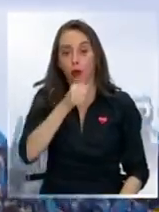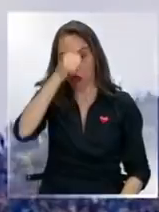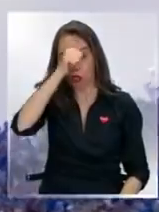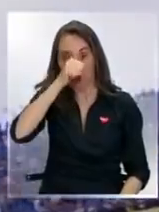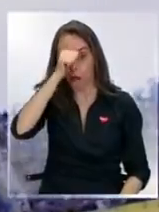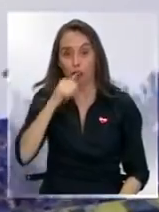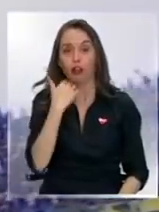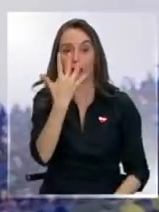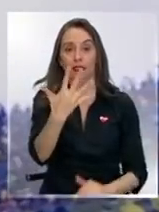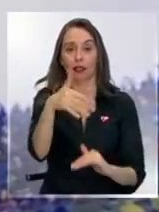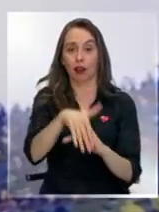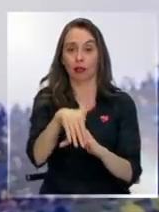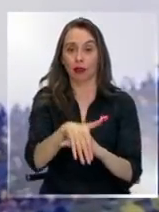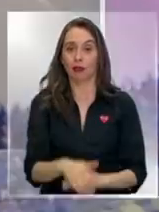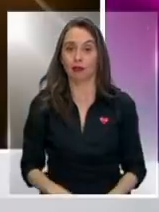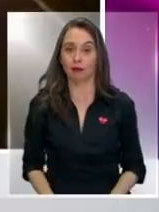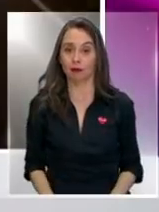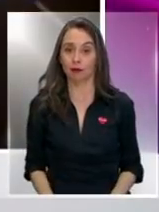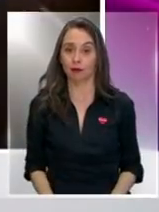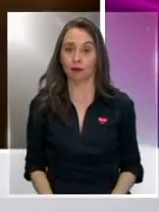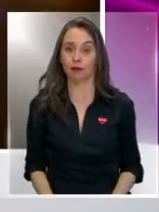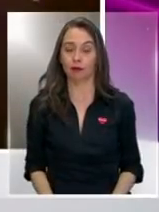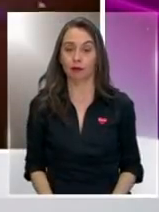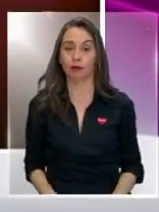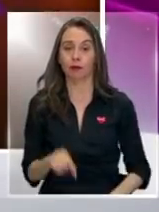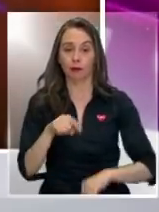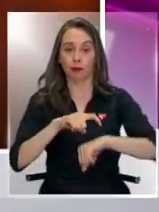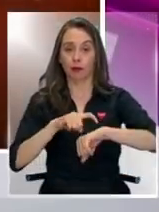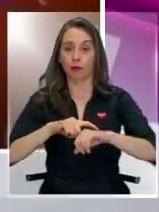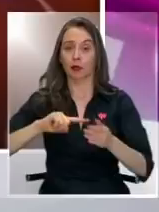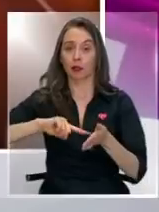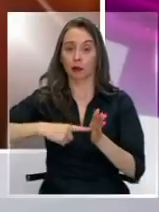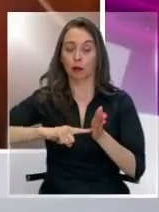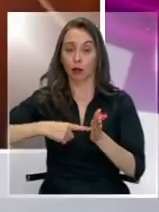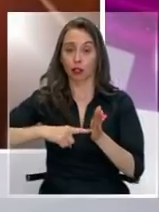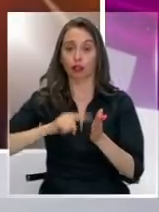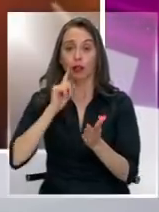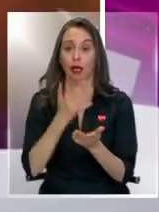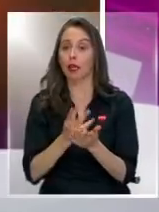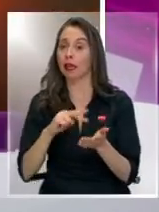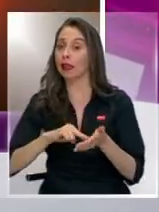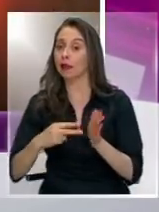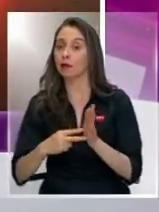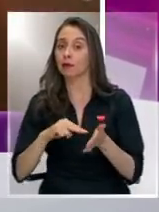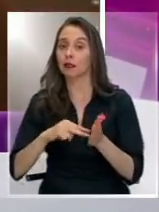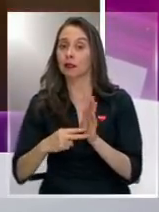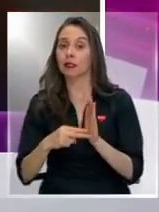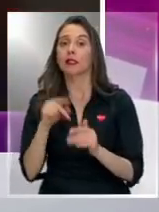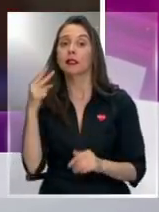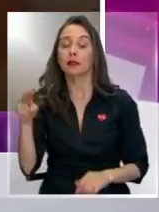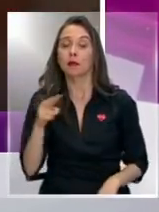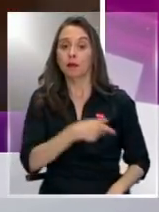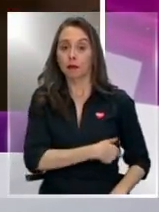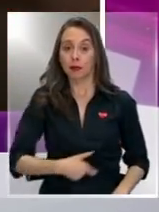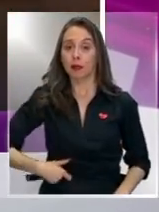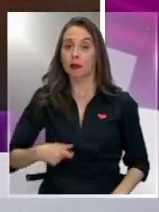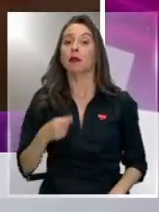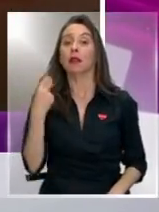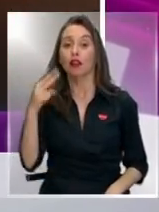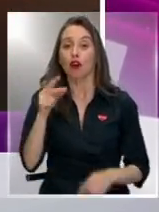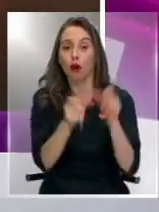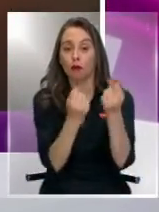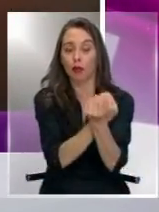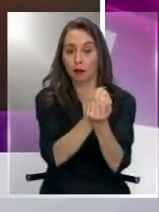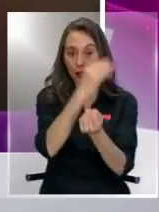las 5 de la tarde. Y a esta hora en Buenos Aires hay incidentes entre hinchas de River Plate y la policía